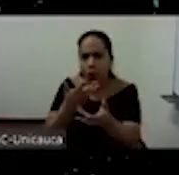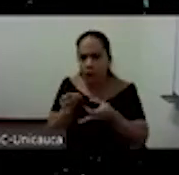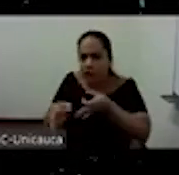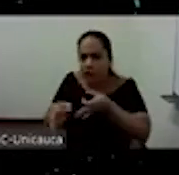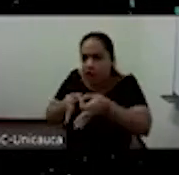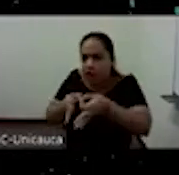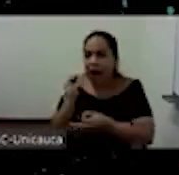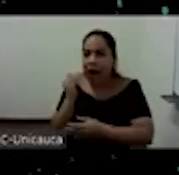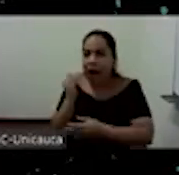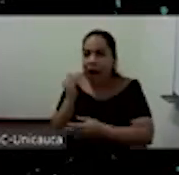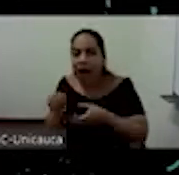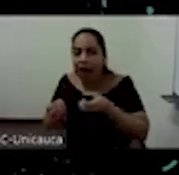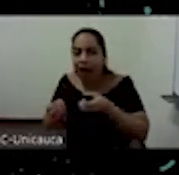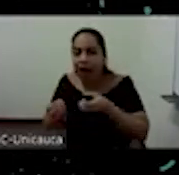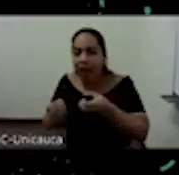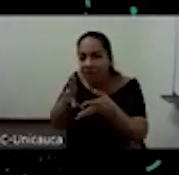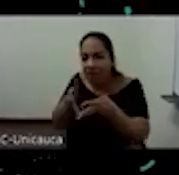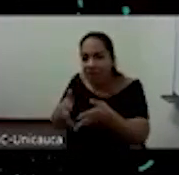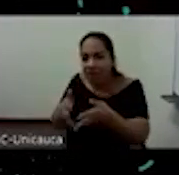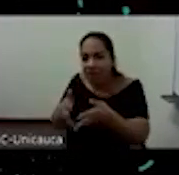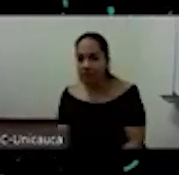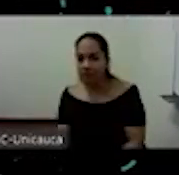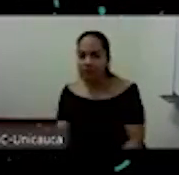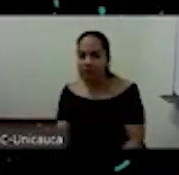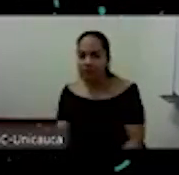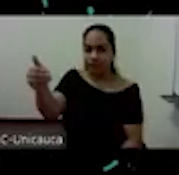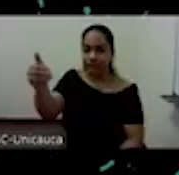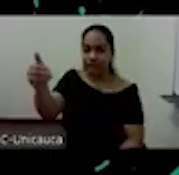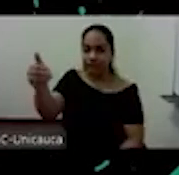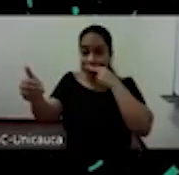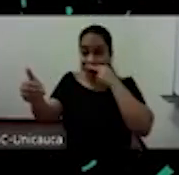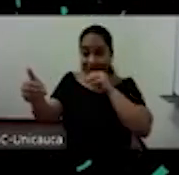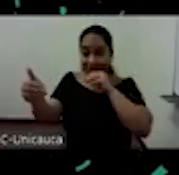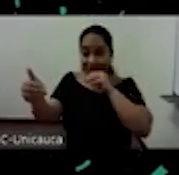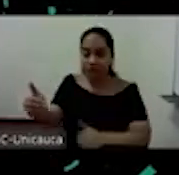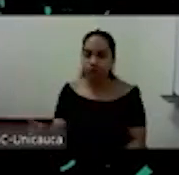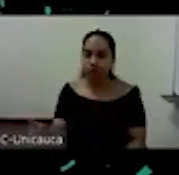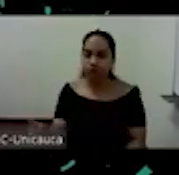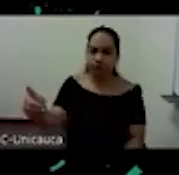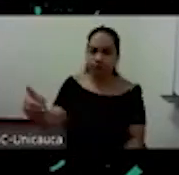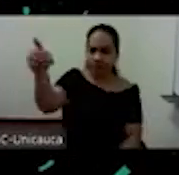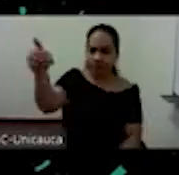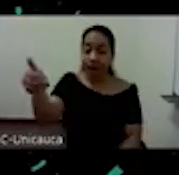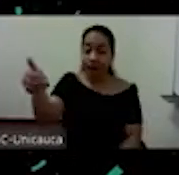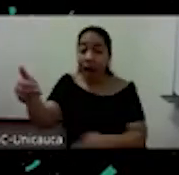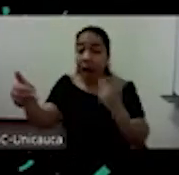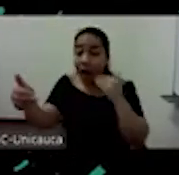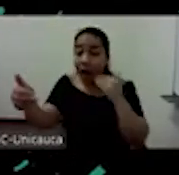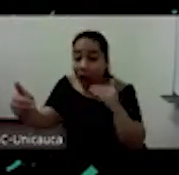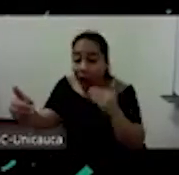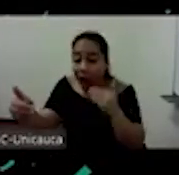mujer, y la mujer que teje dice que los mayores